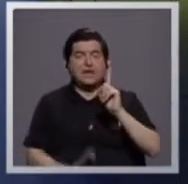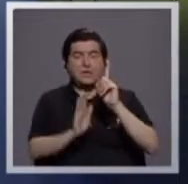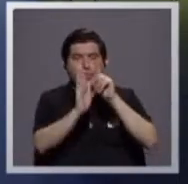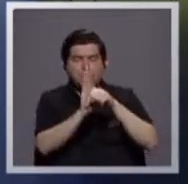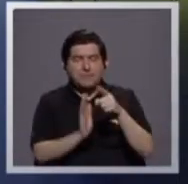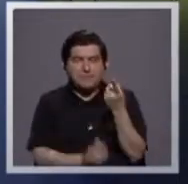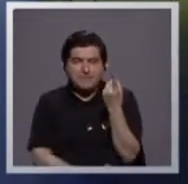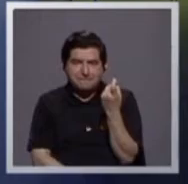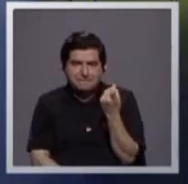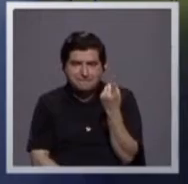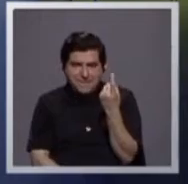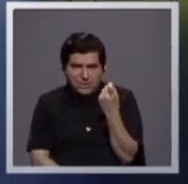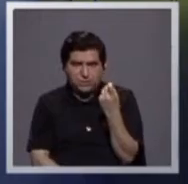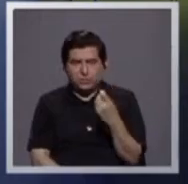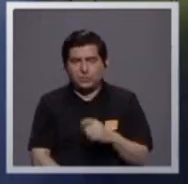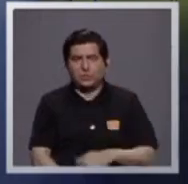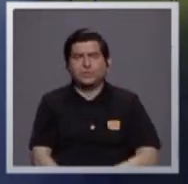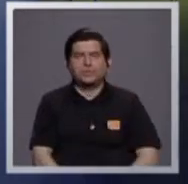queda,